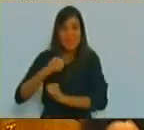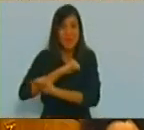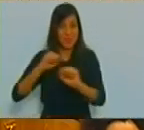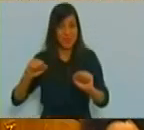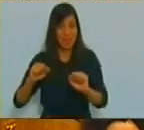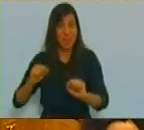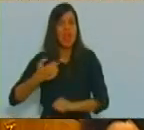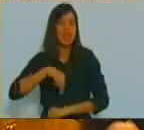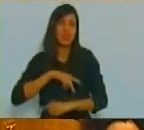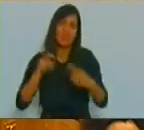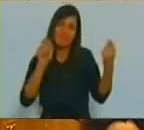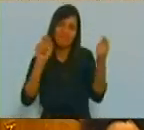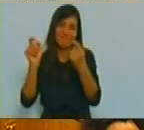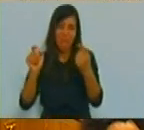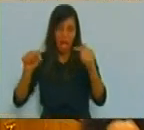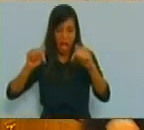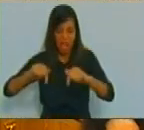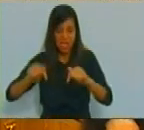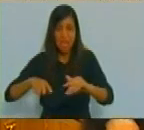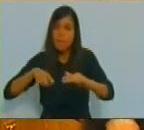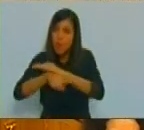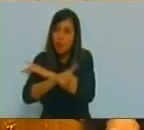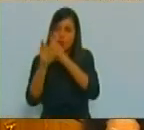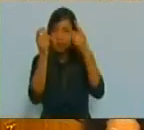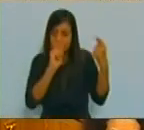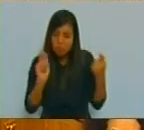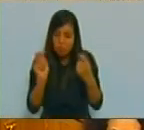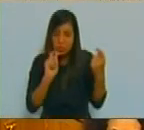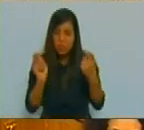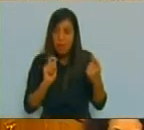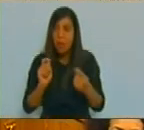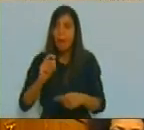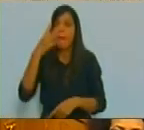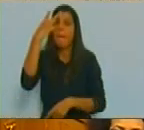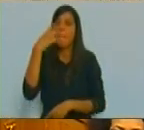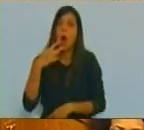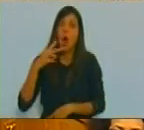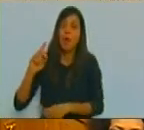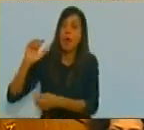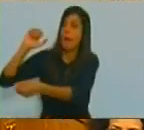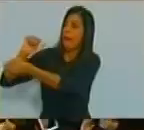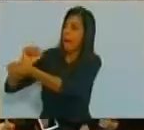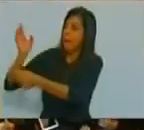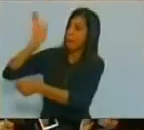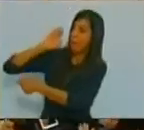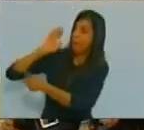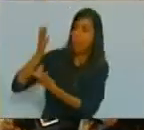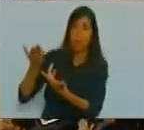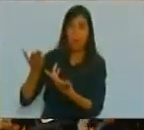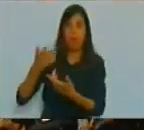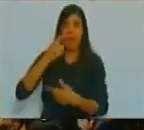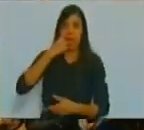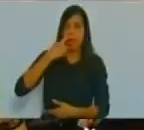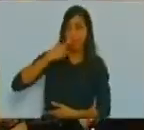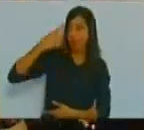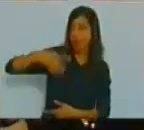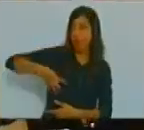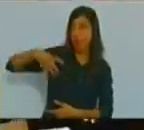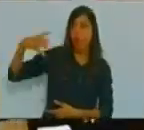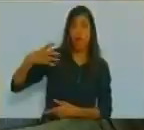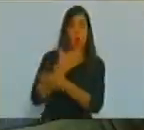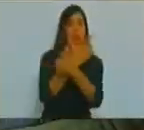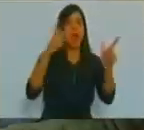nosotros tenemos que discutir eso aquí a fondo para evitar que eso siga sucediendo es nuestro deber